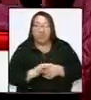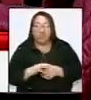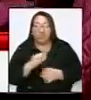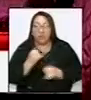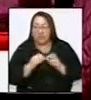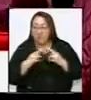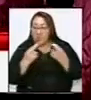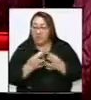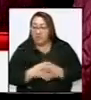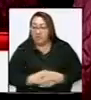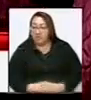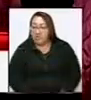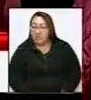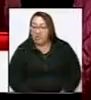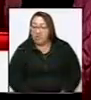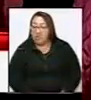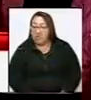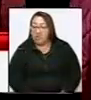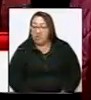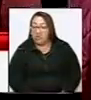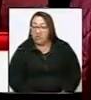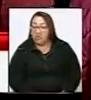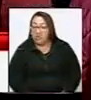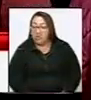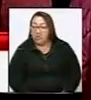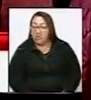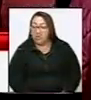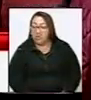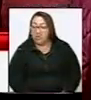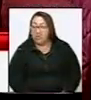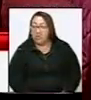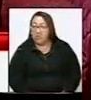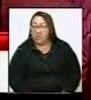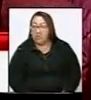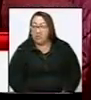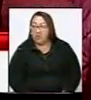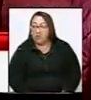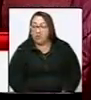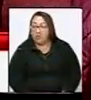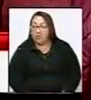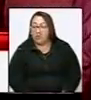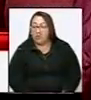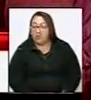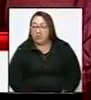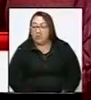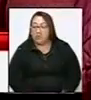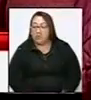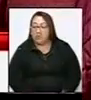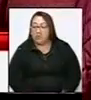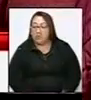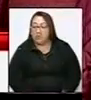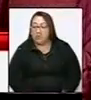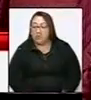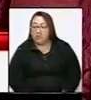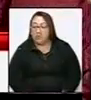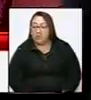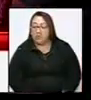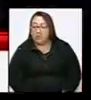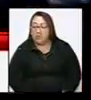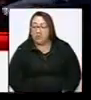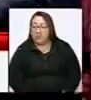unanimidad. Siendo las 14:05, damos por concluida esta 14ª sesión